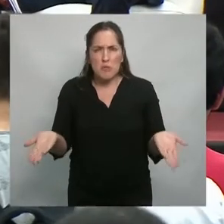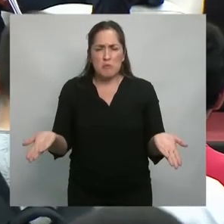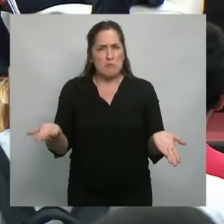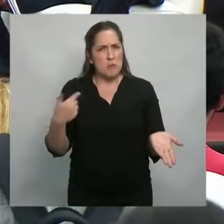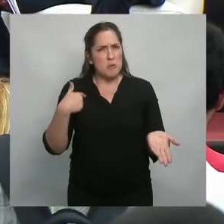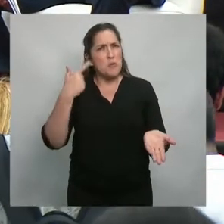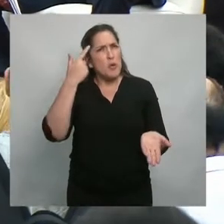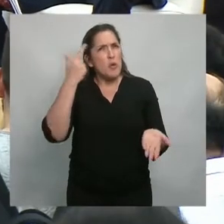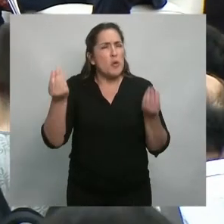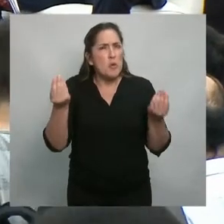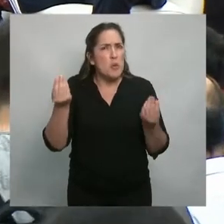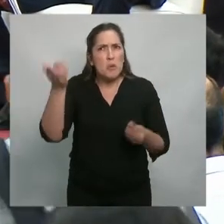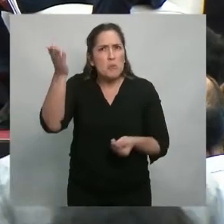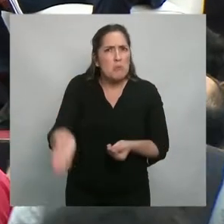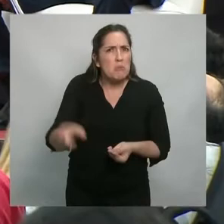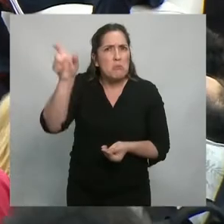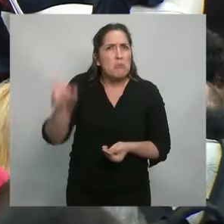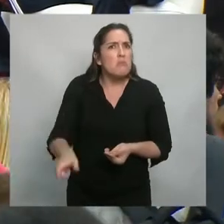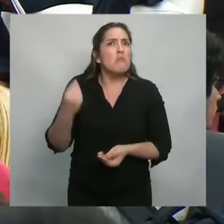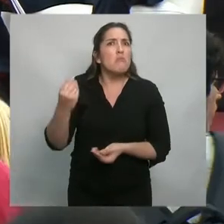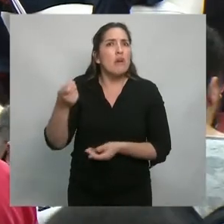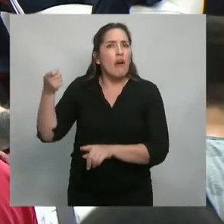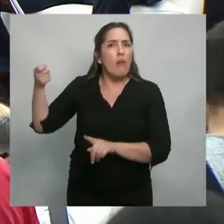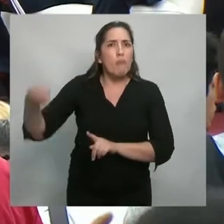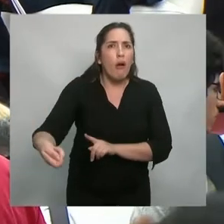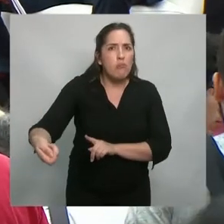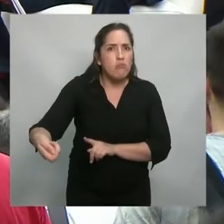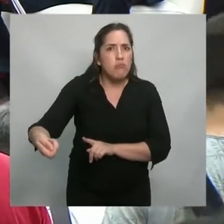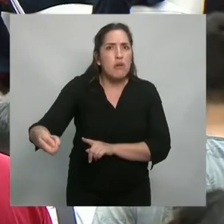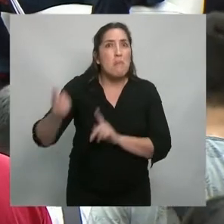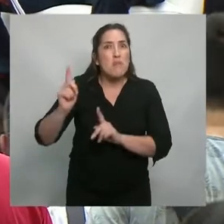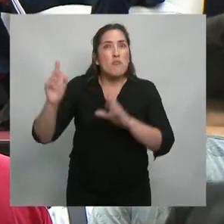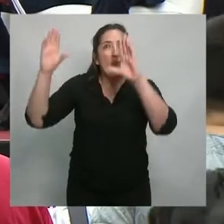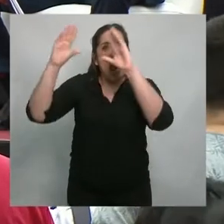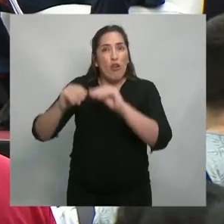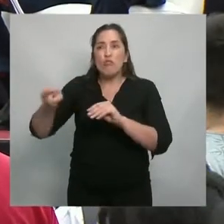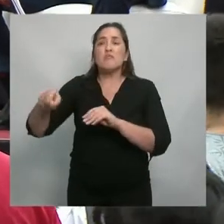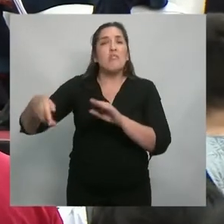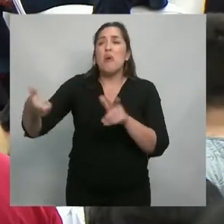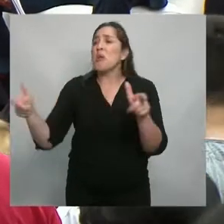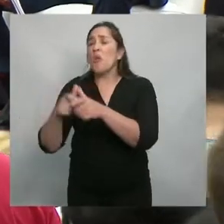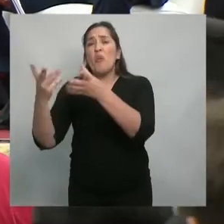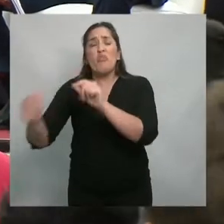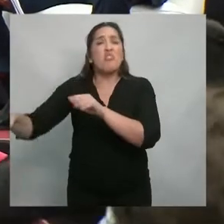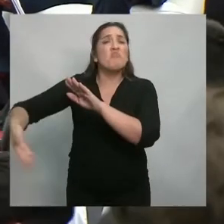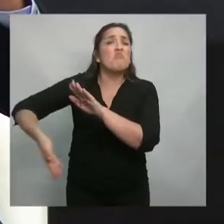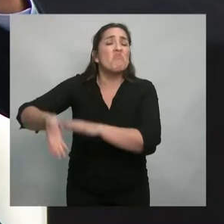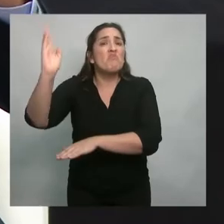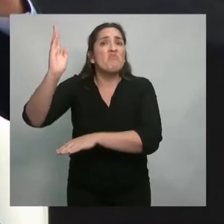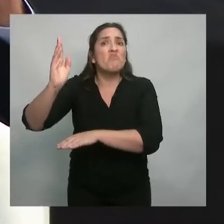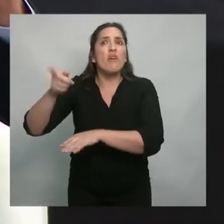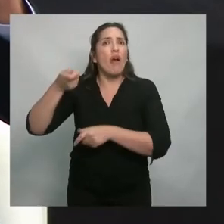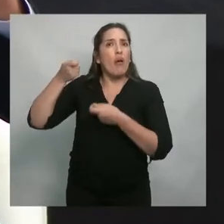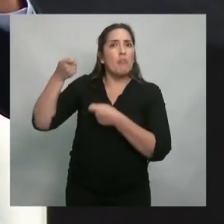yo que esa persona había sido asesinada esa noche al salir de una reunión y que